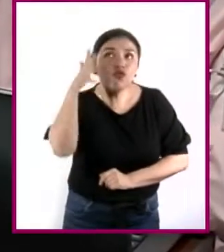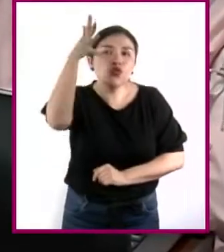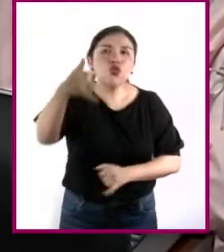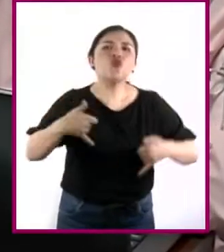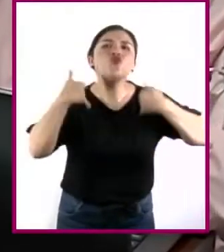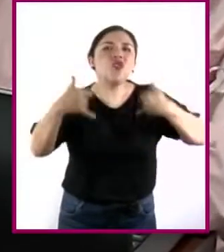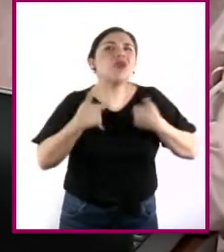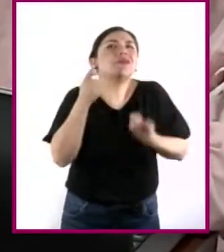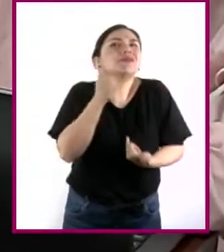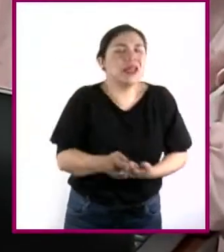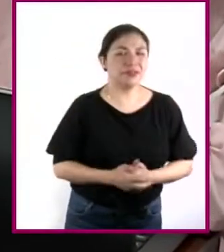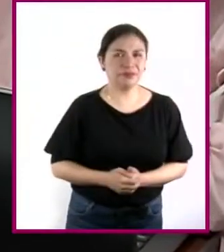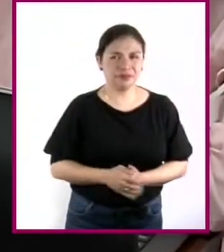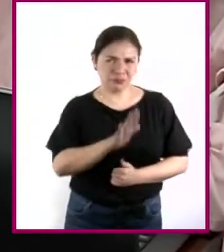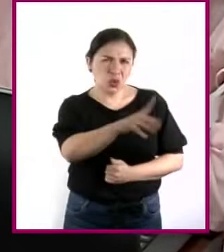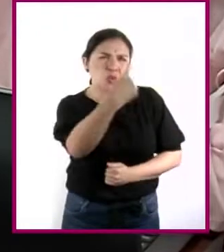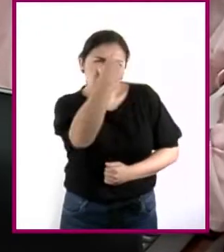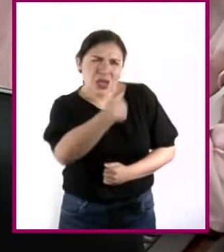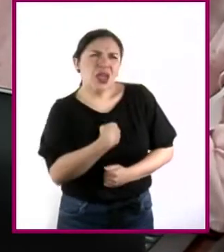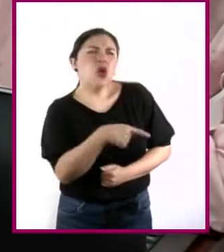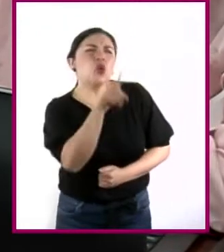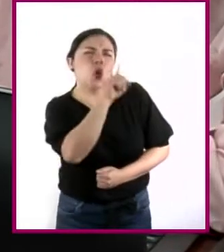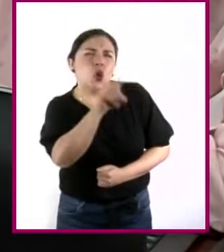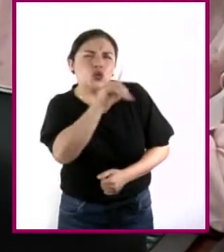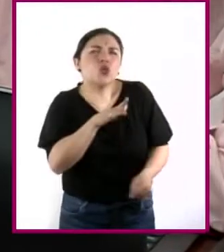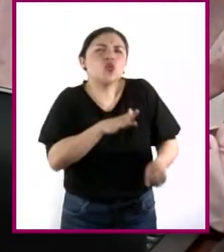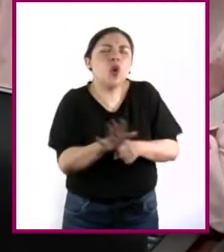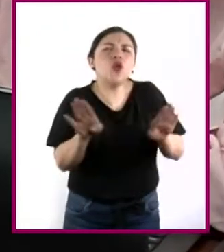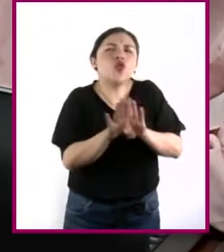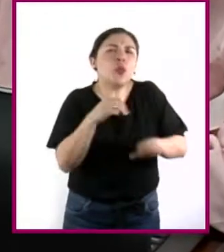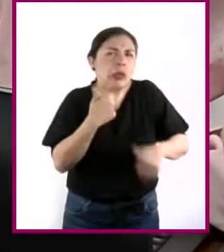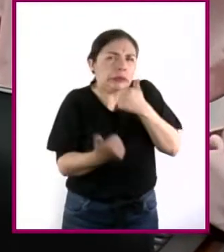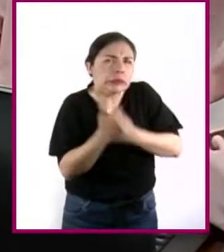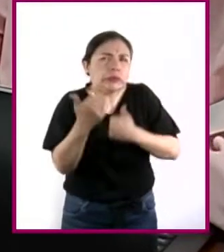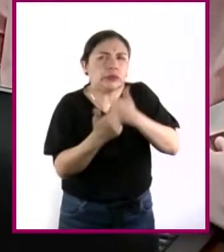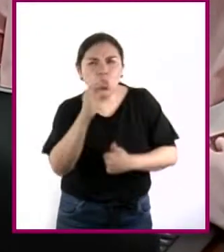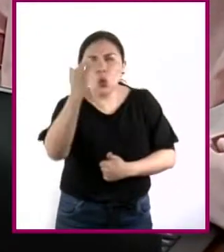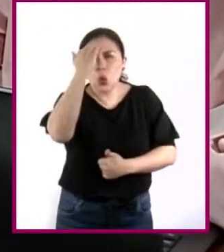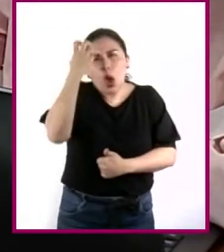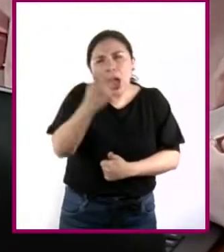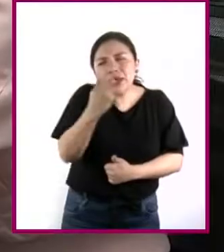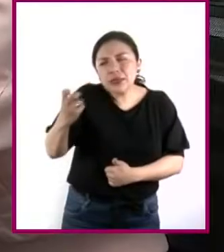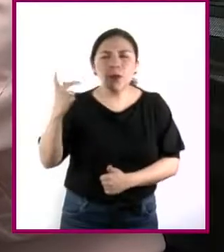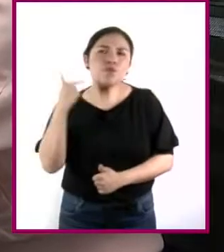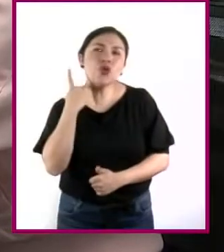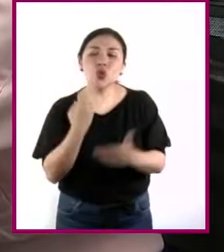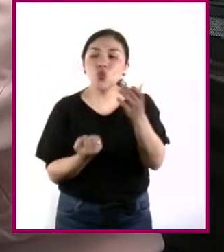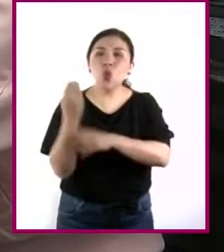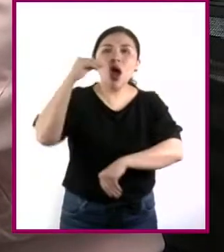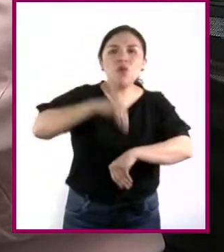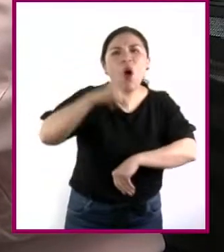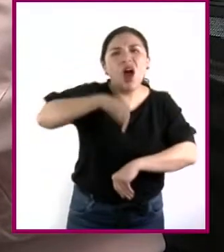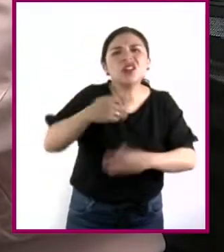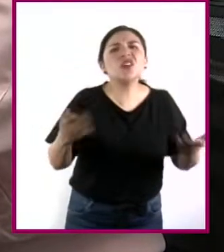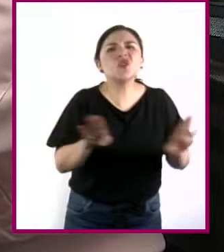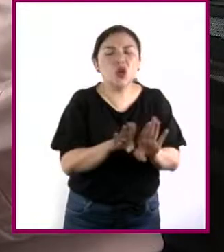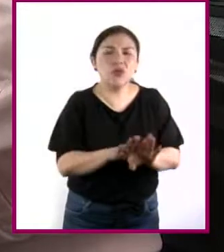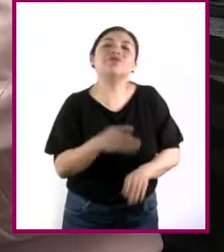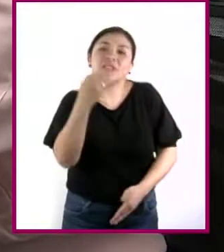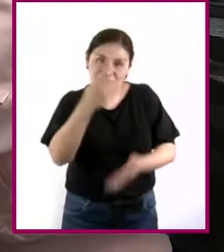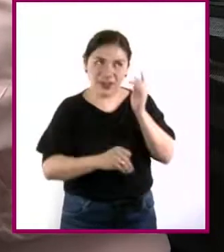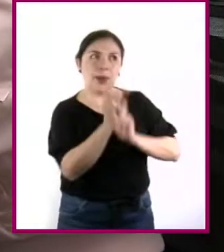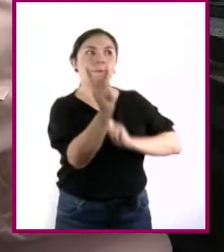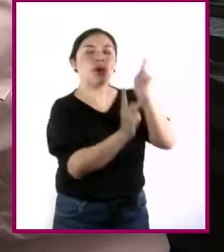sugieres? ¿Qué hacemos para conocer más acerca de estas políticas que se han instaurado en nuestro país? Bueno, busquemos a alguien a quien